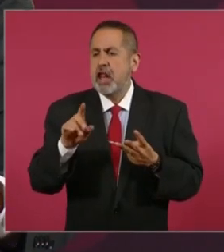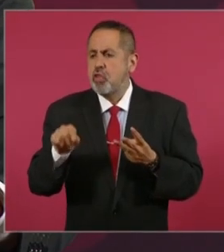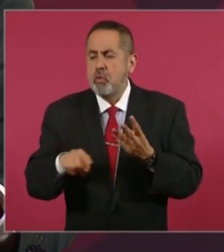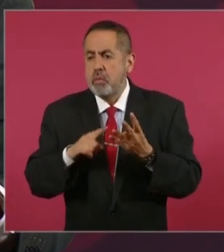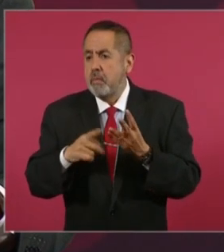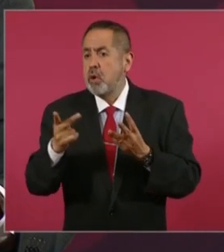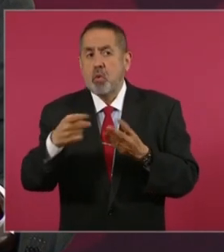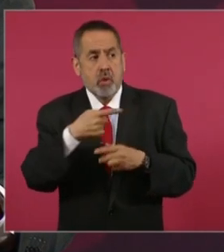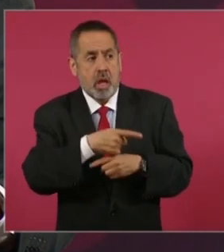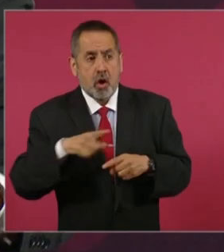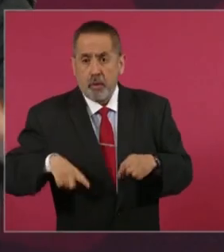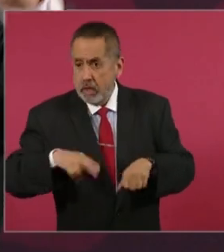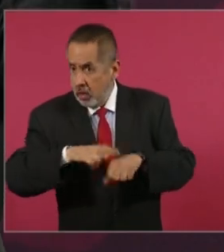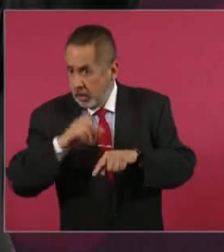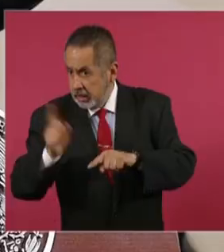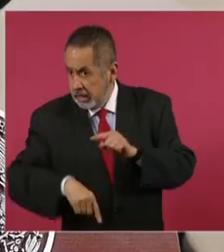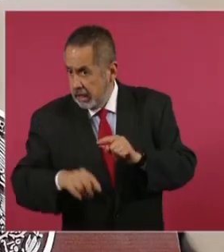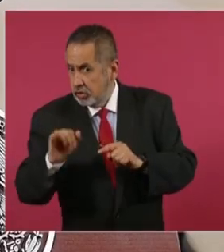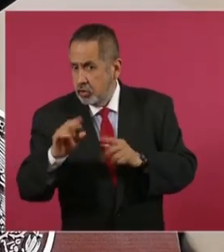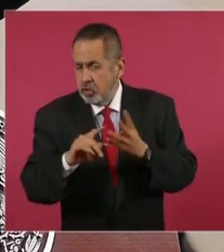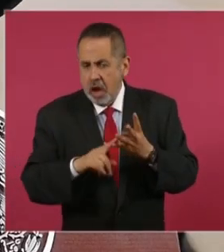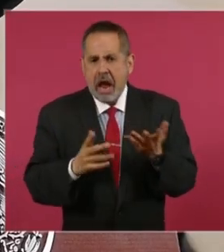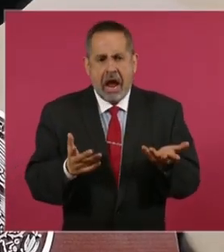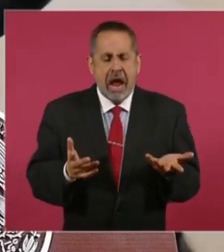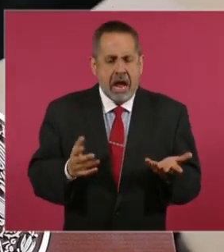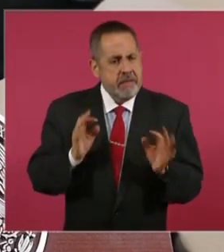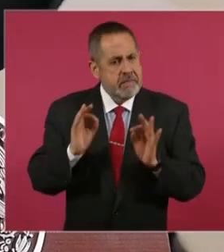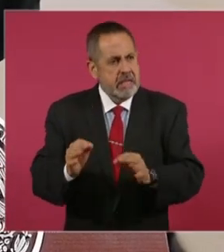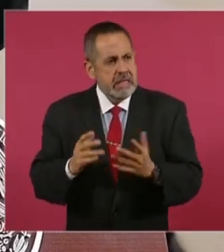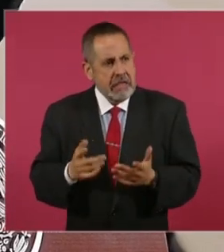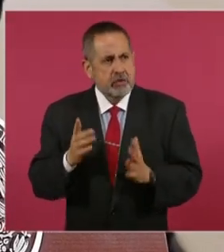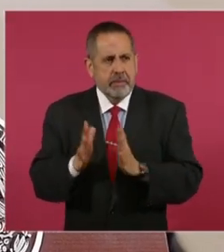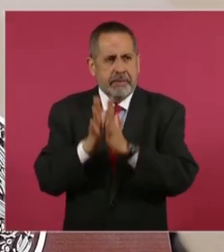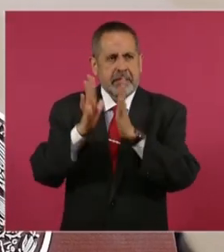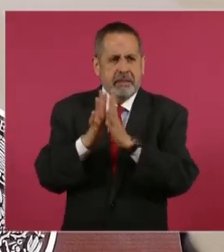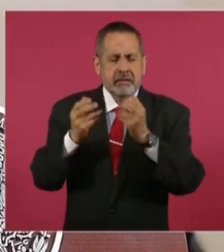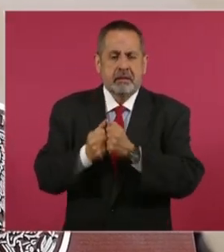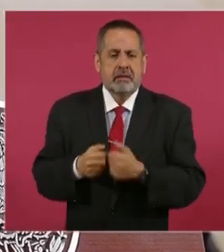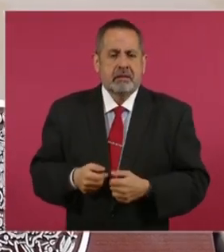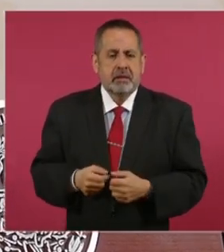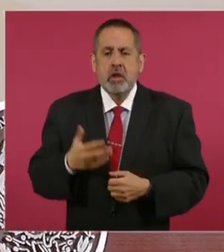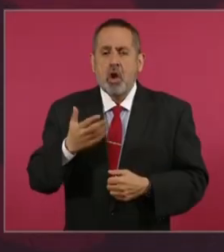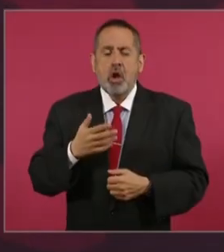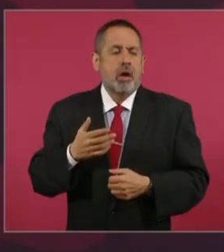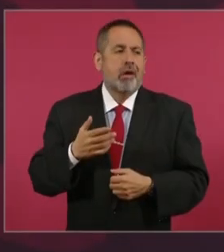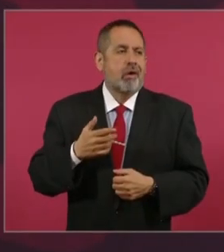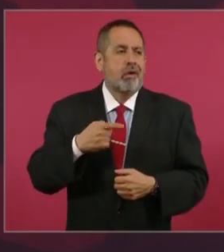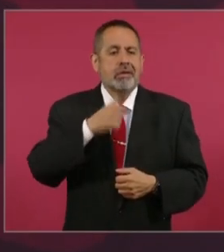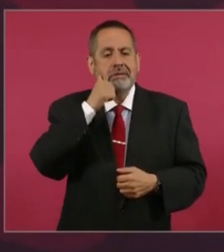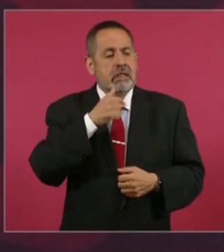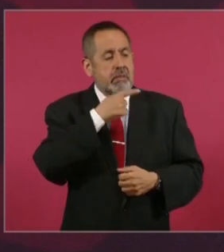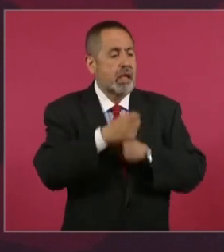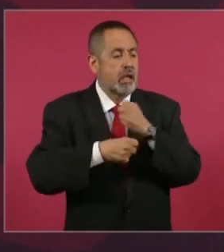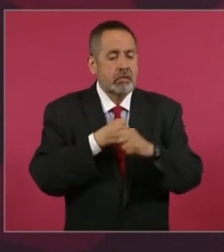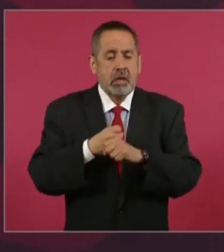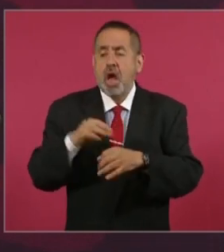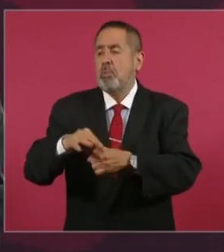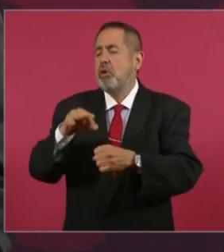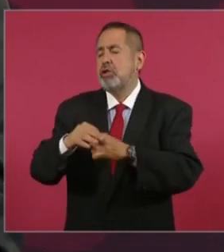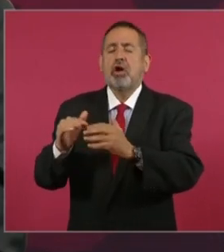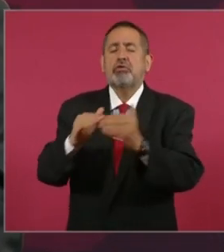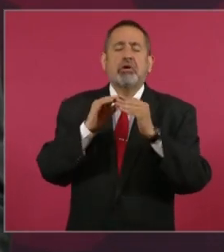mandato, que no sea la democracia tradicional. ¿Saben desde